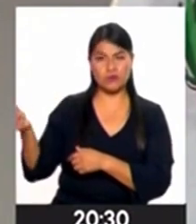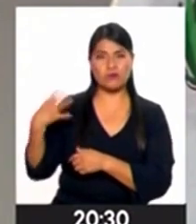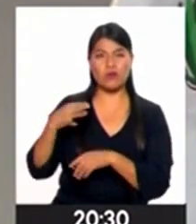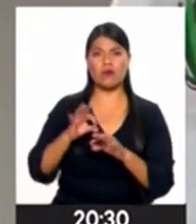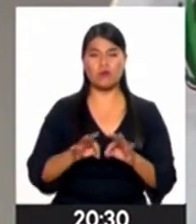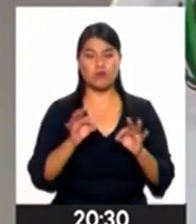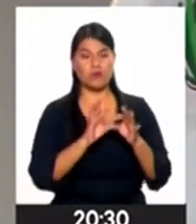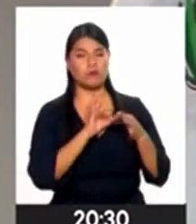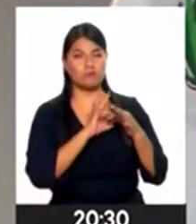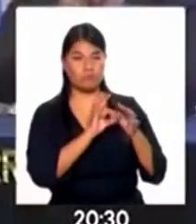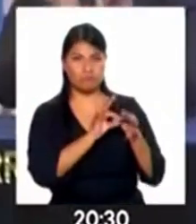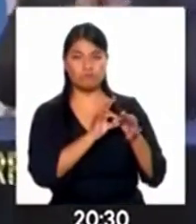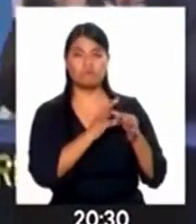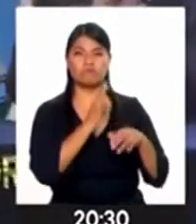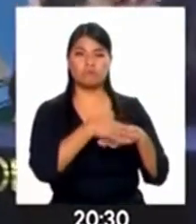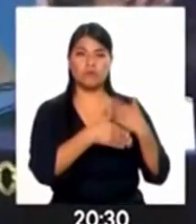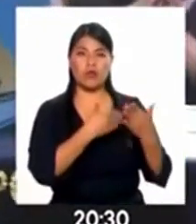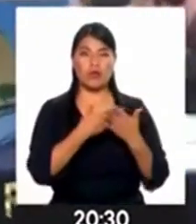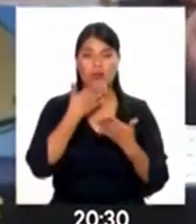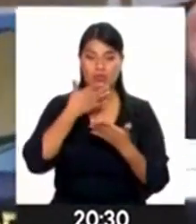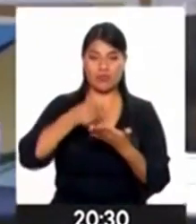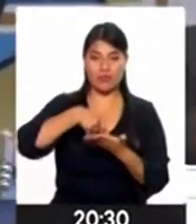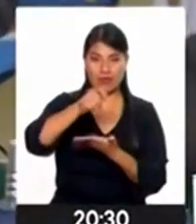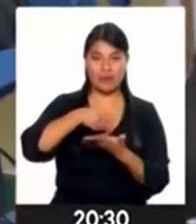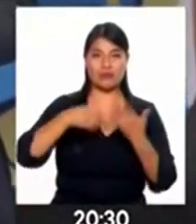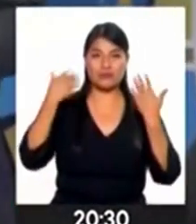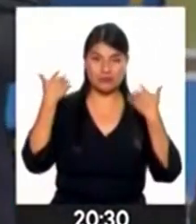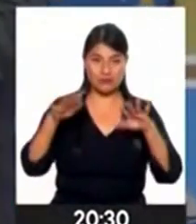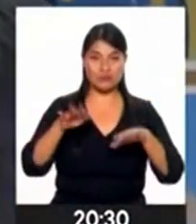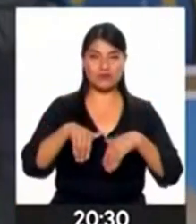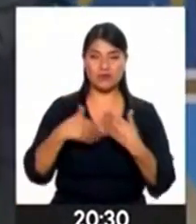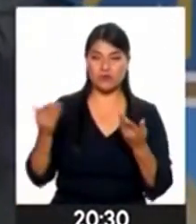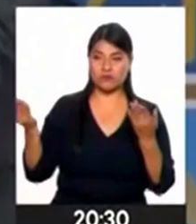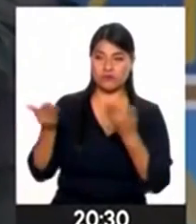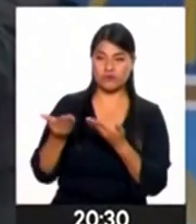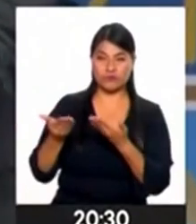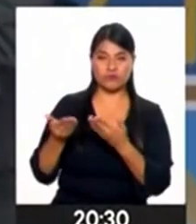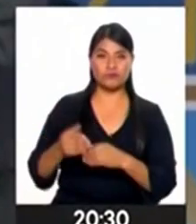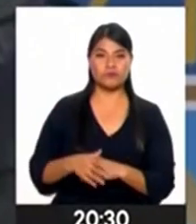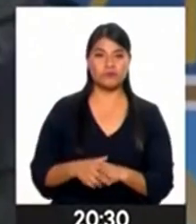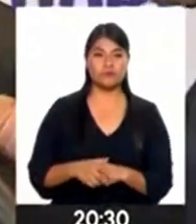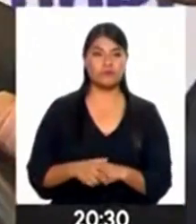el Ejecutivo tras suscribir un convenio de hermanamiento con su homólogo salvadoreño.